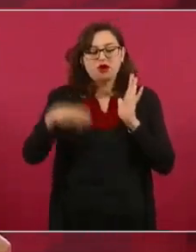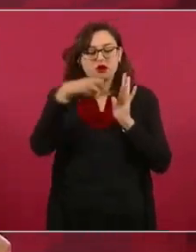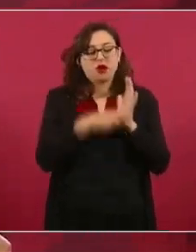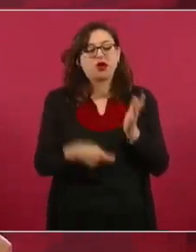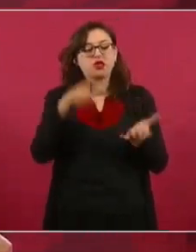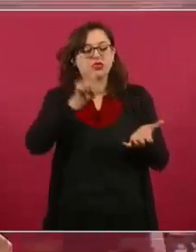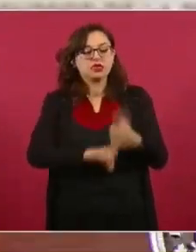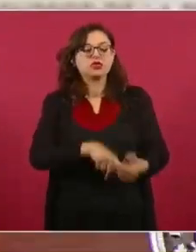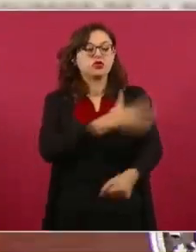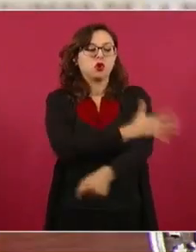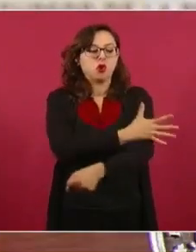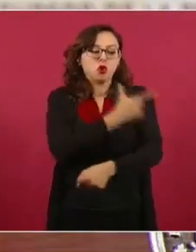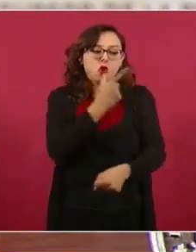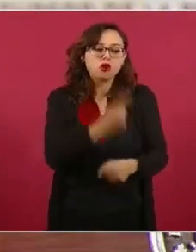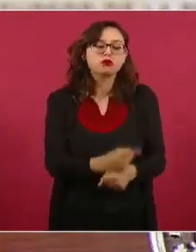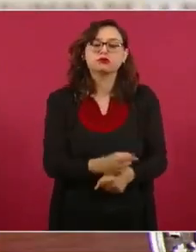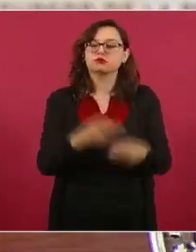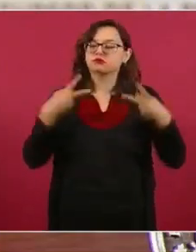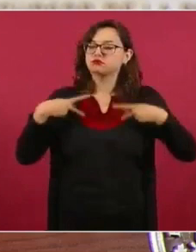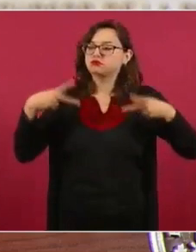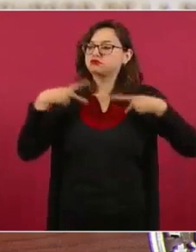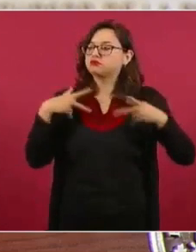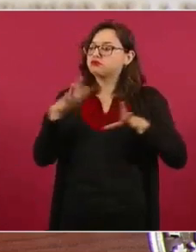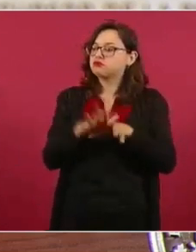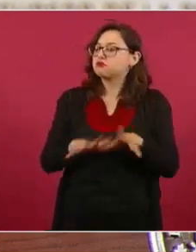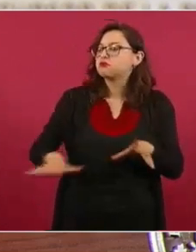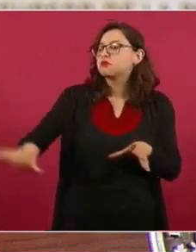que le tengan amor al pueblo.